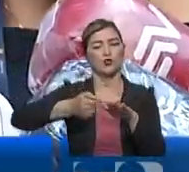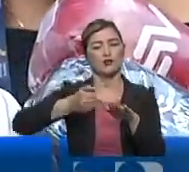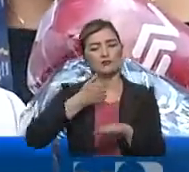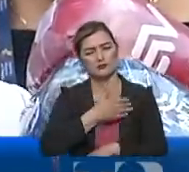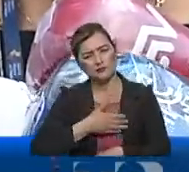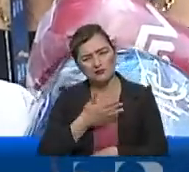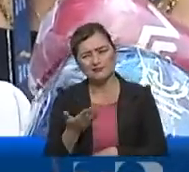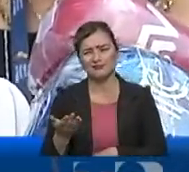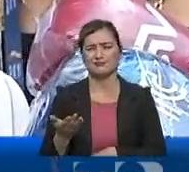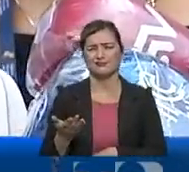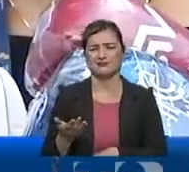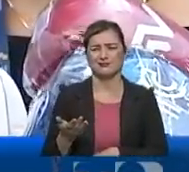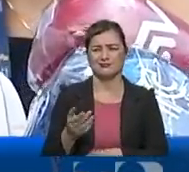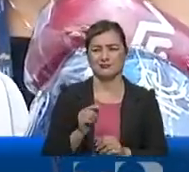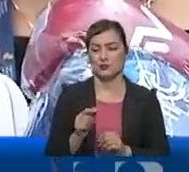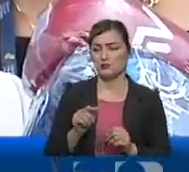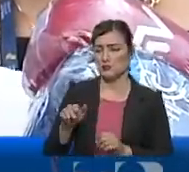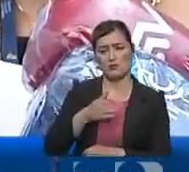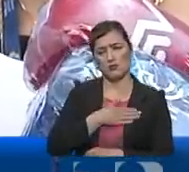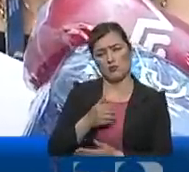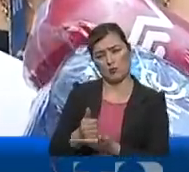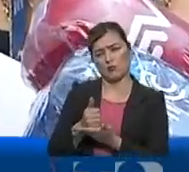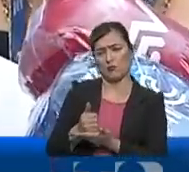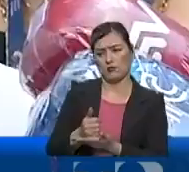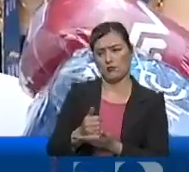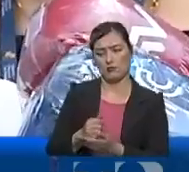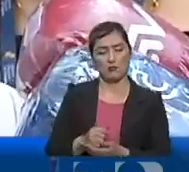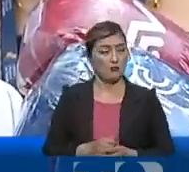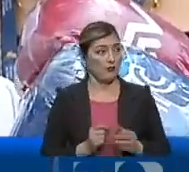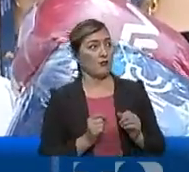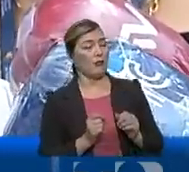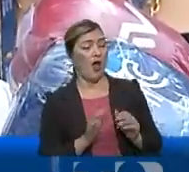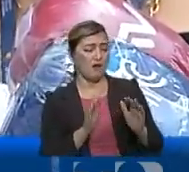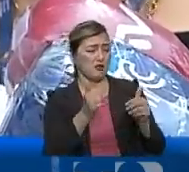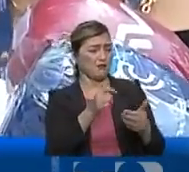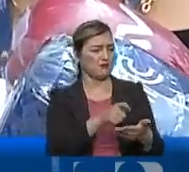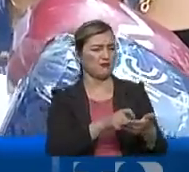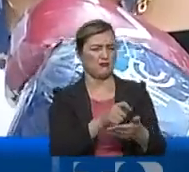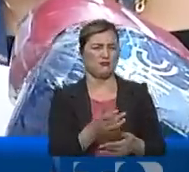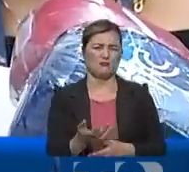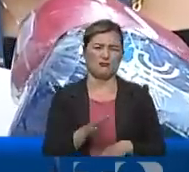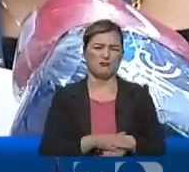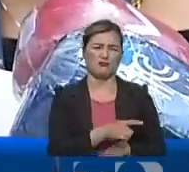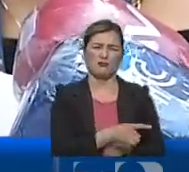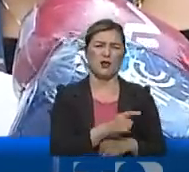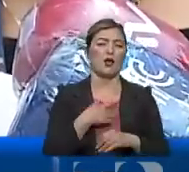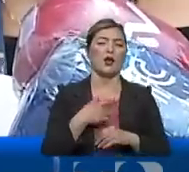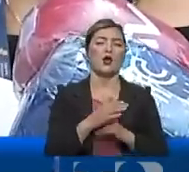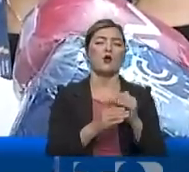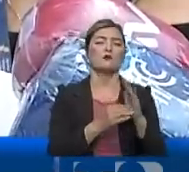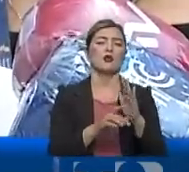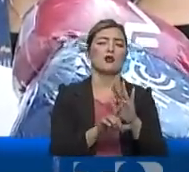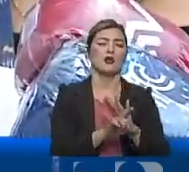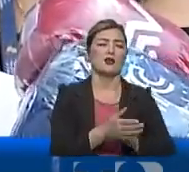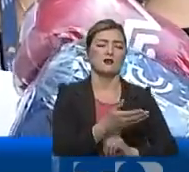justicia para no dejarse sorprender de ciertas cosas que pueden ocurrir derivadas de las acciones que responsablemente ha tomado la Agencia Nacional de